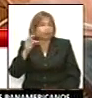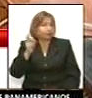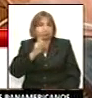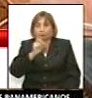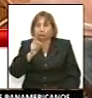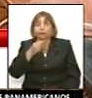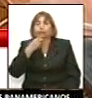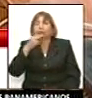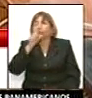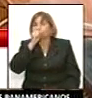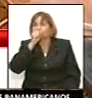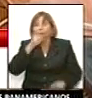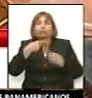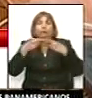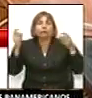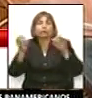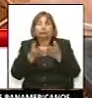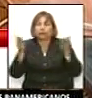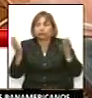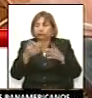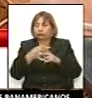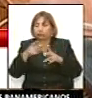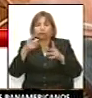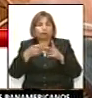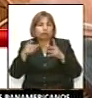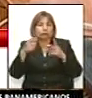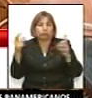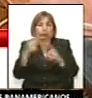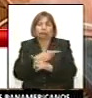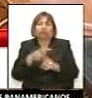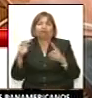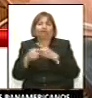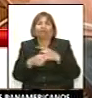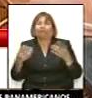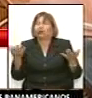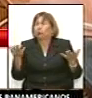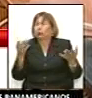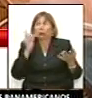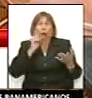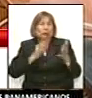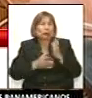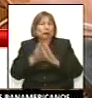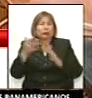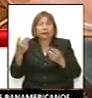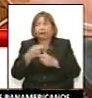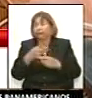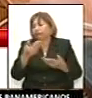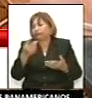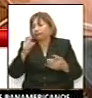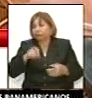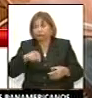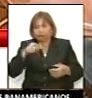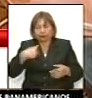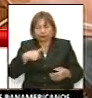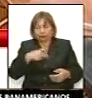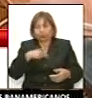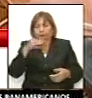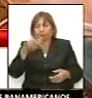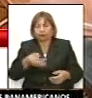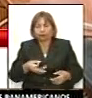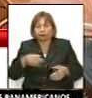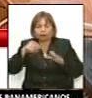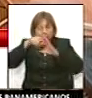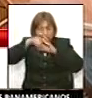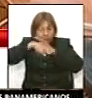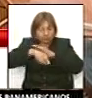ante los medios de comunicación, hay una serie de contradicciones que nuevamente, Presidenta, merecemos conocer. Saber el